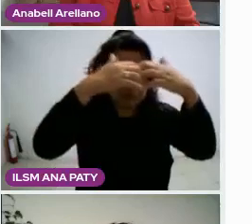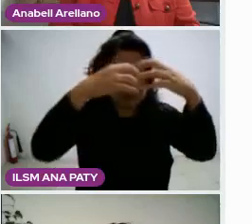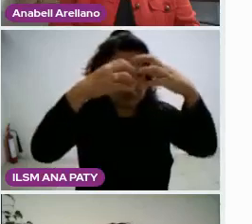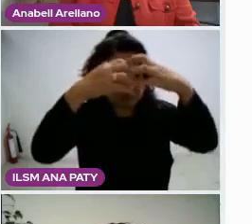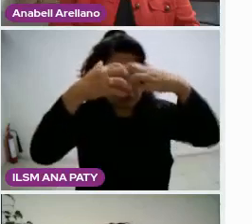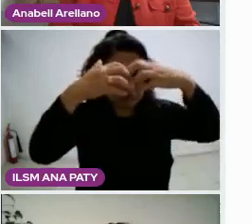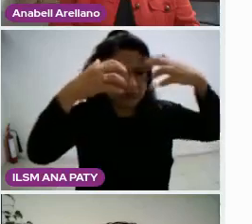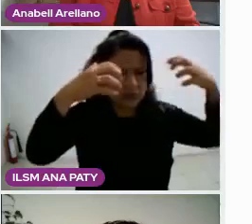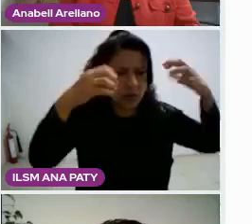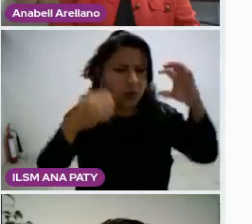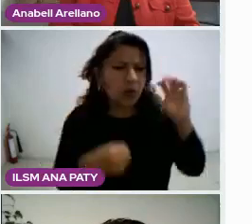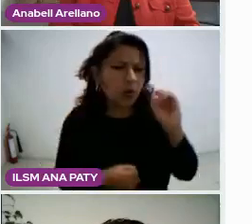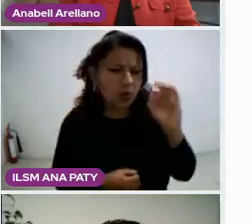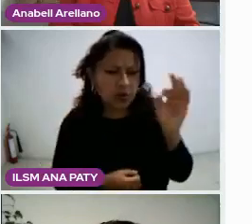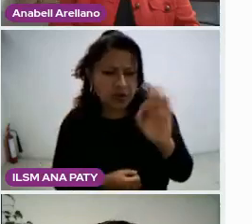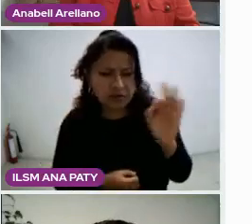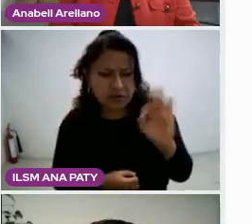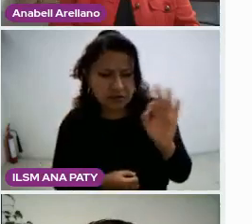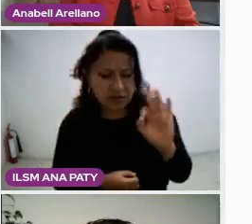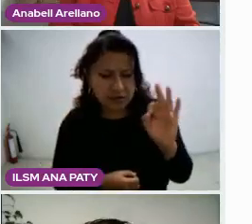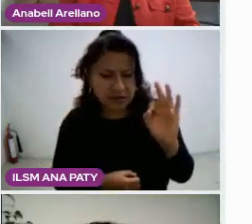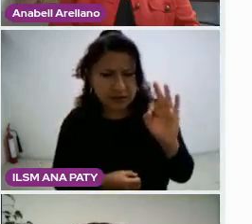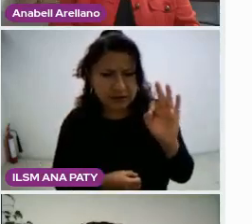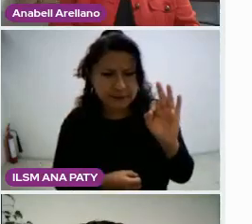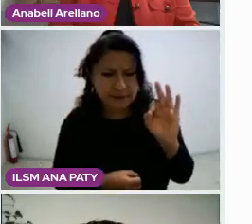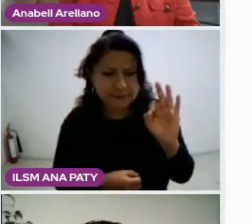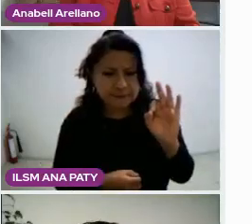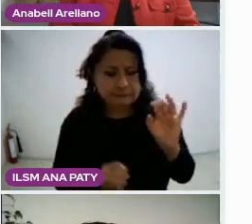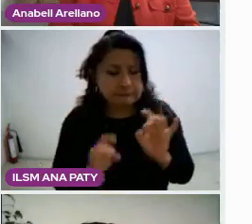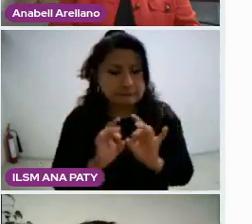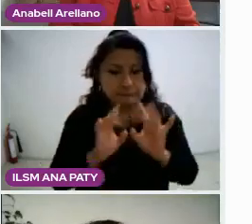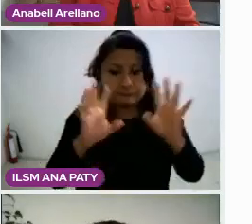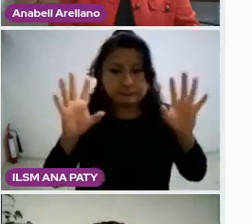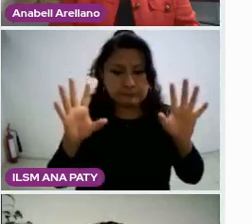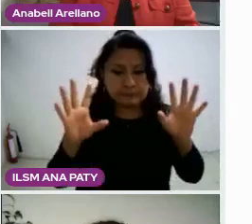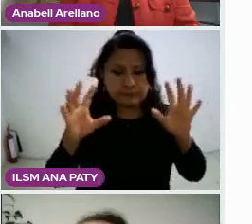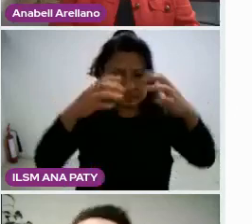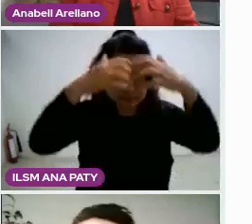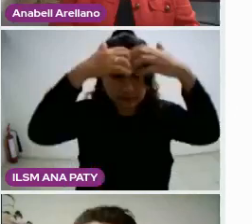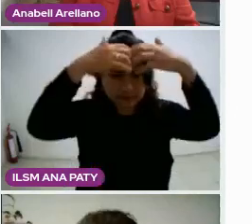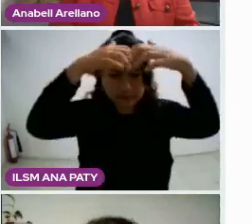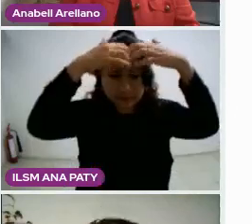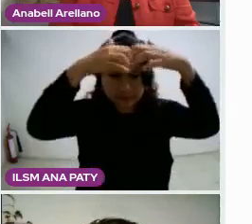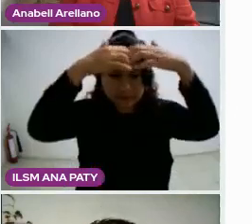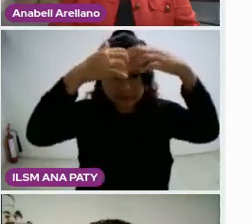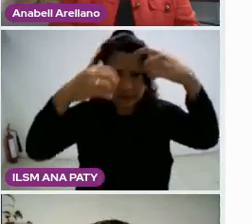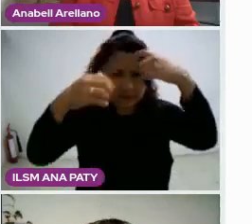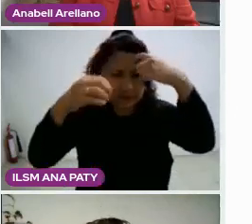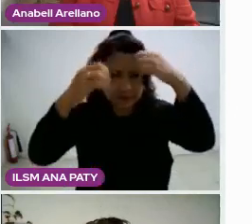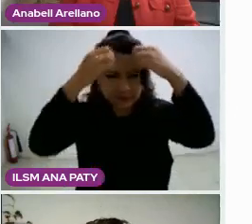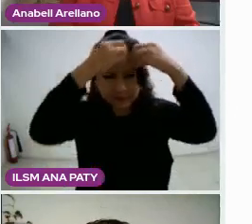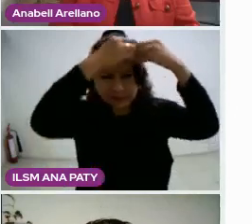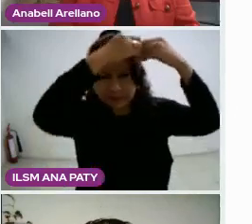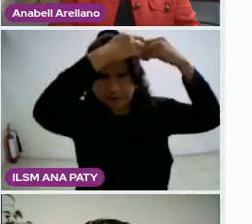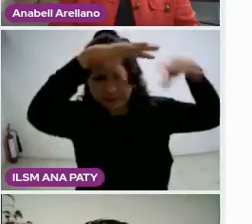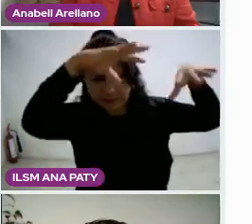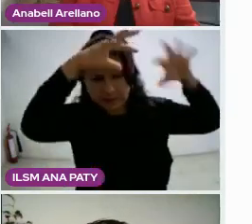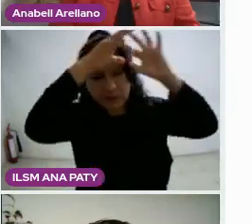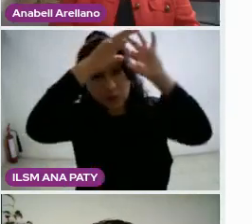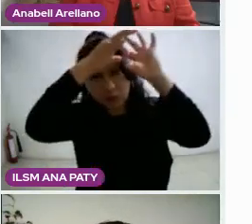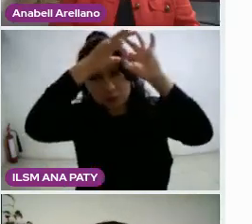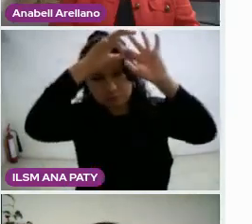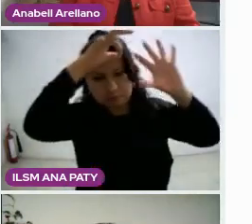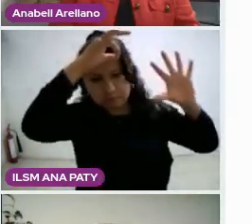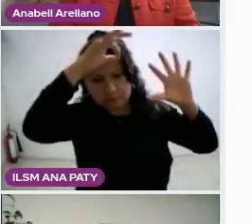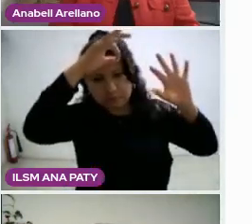un evento vascular cerebral, que quiere decir un infarto cerebral, y entonces desarrollan o pueden desarrollar